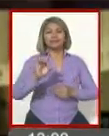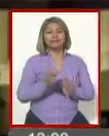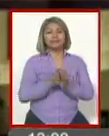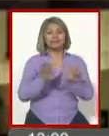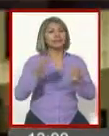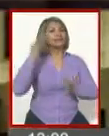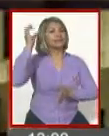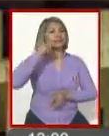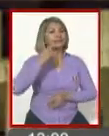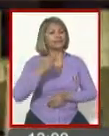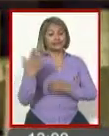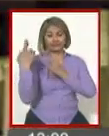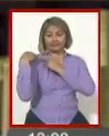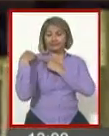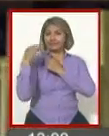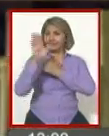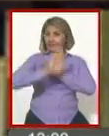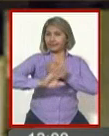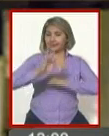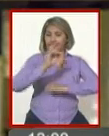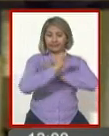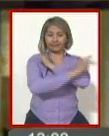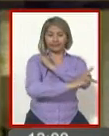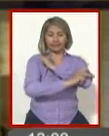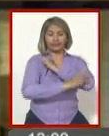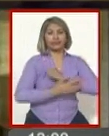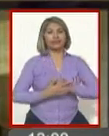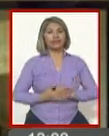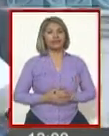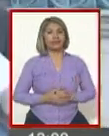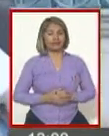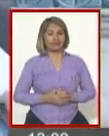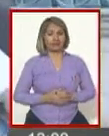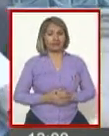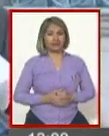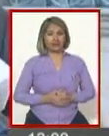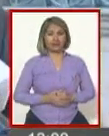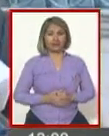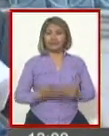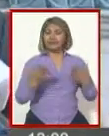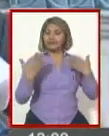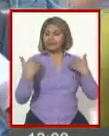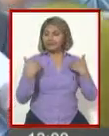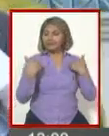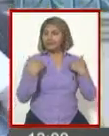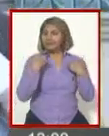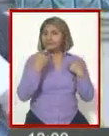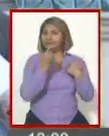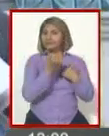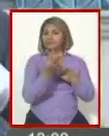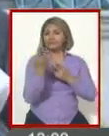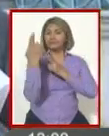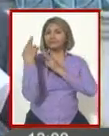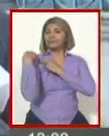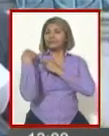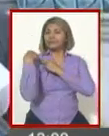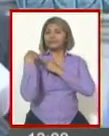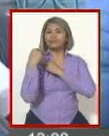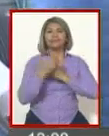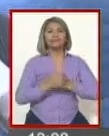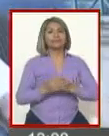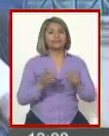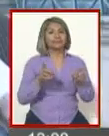General del Estado, será la encargada de defender al país. Bueno, considero de que esta se la tiene que asumir con la responsabilidad